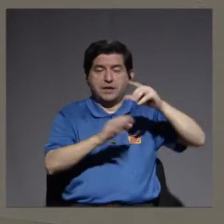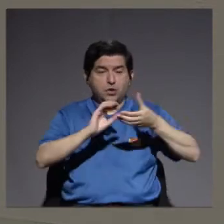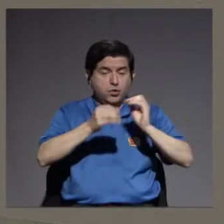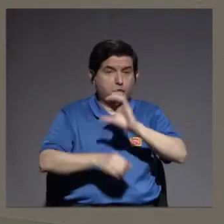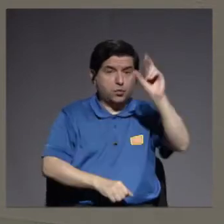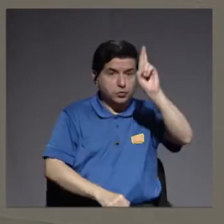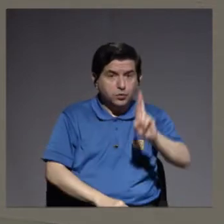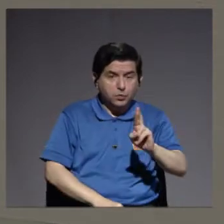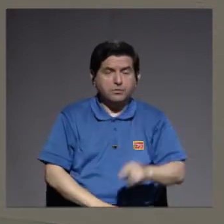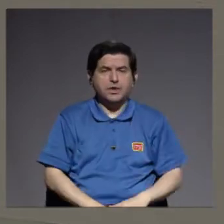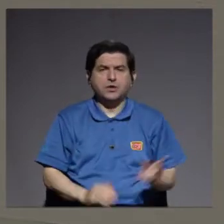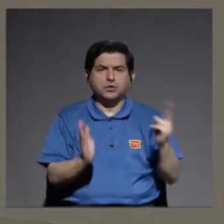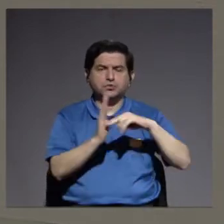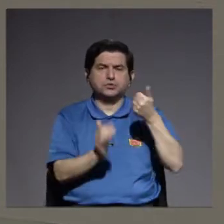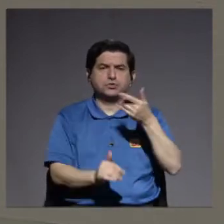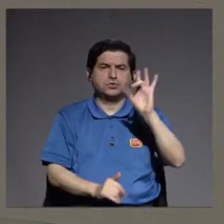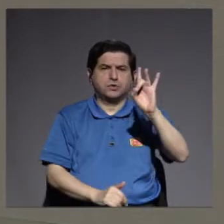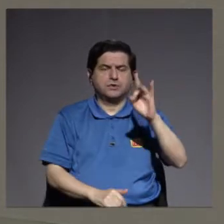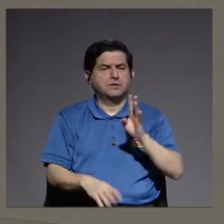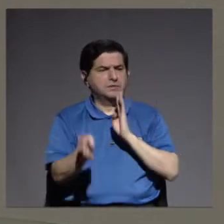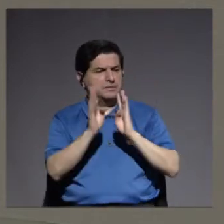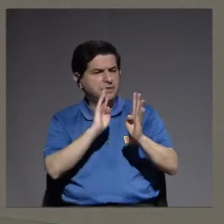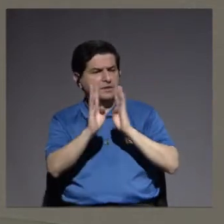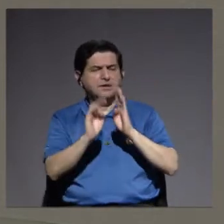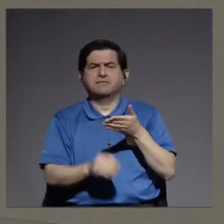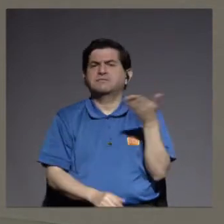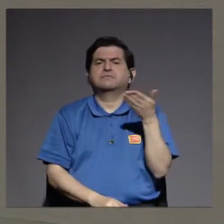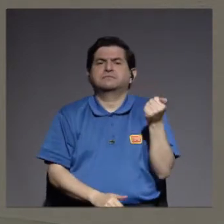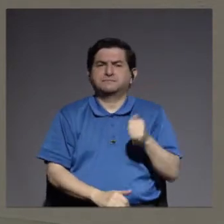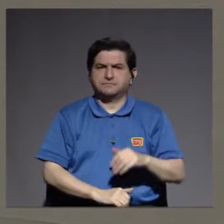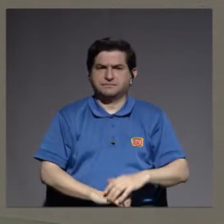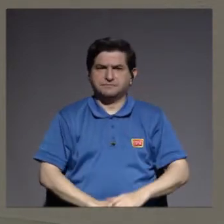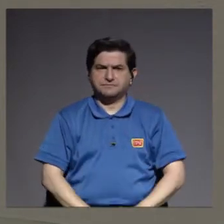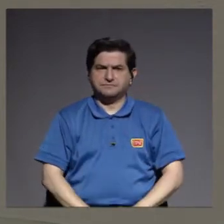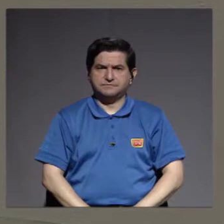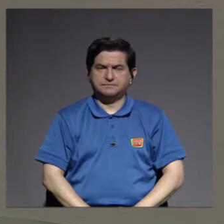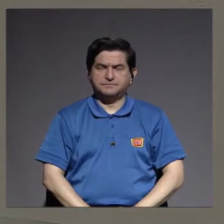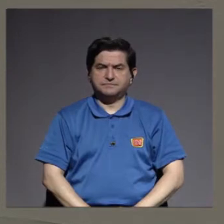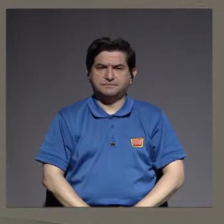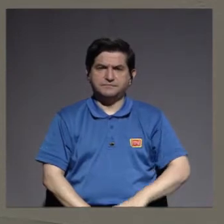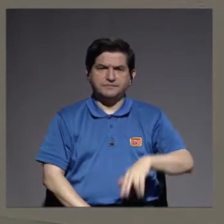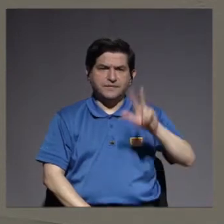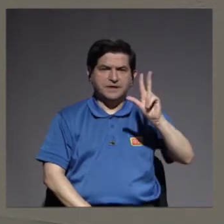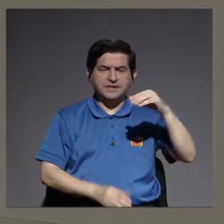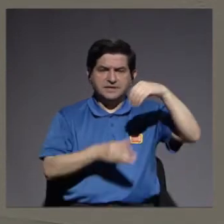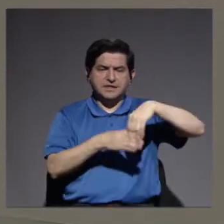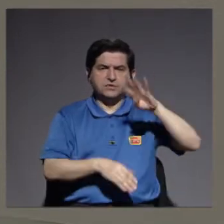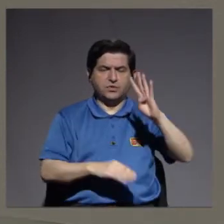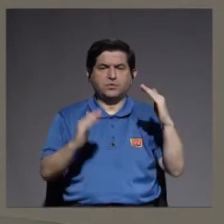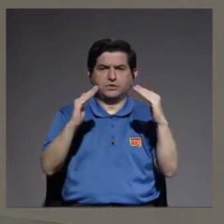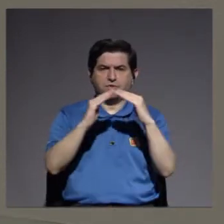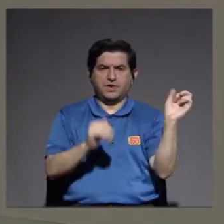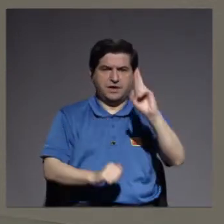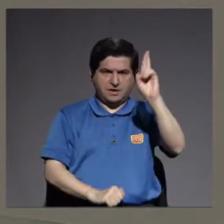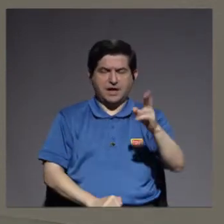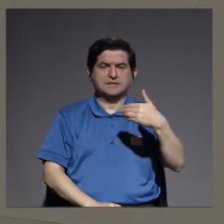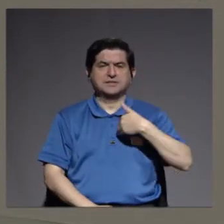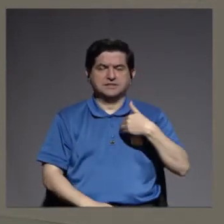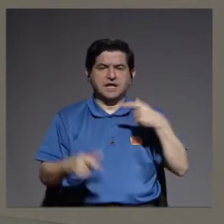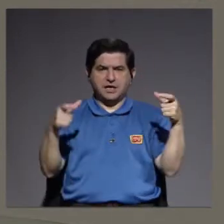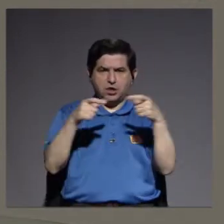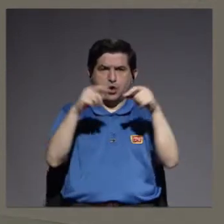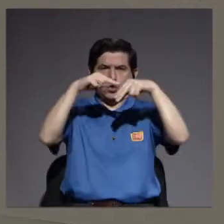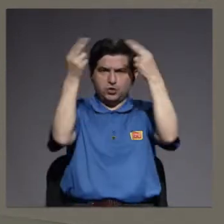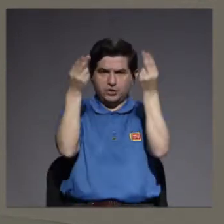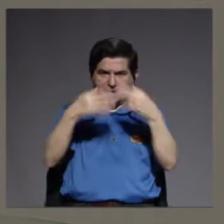ejemplo, desde el 2018 podemos hablar de que 3 de cada 4 hogares costarricenses se encuentran